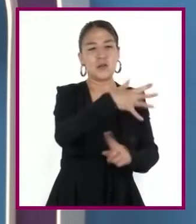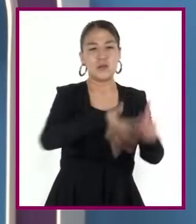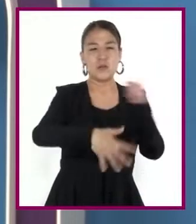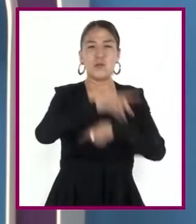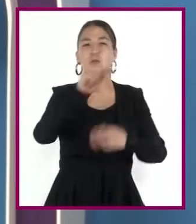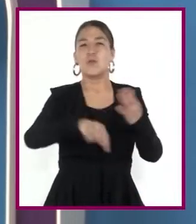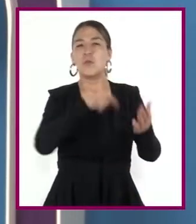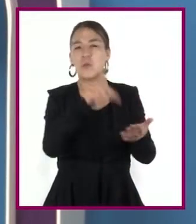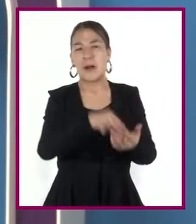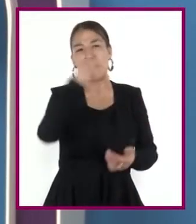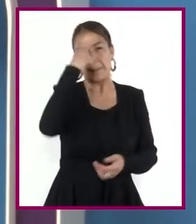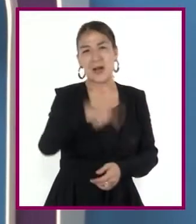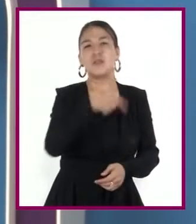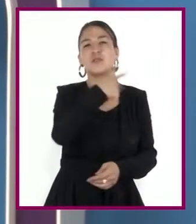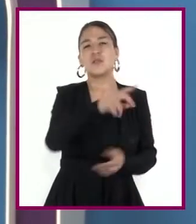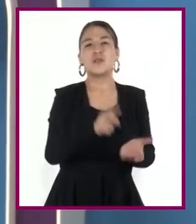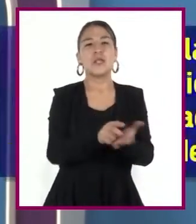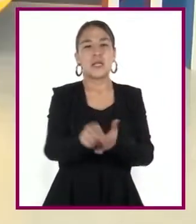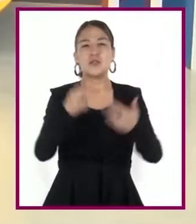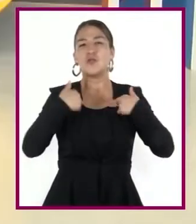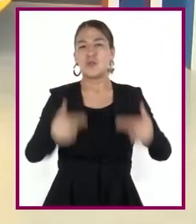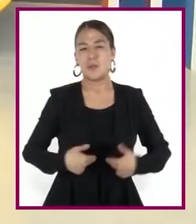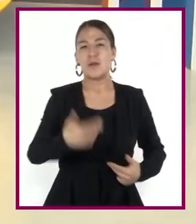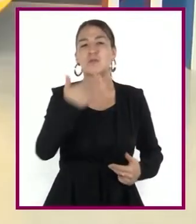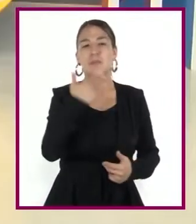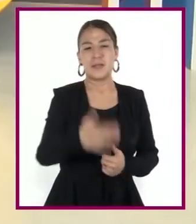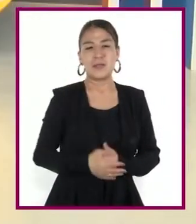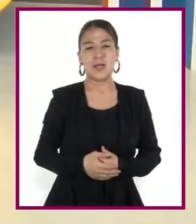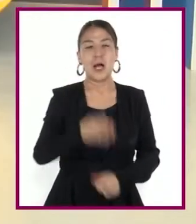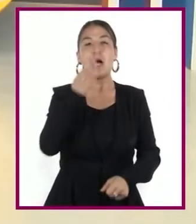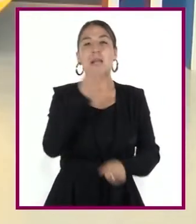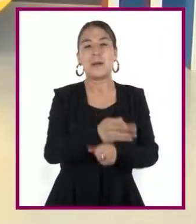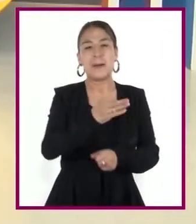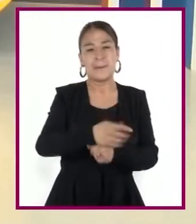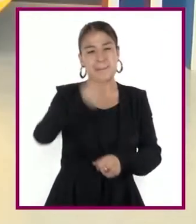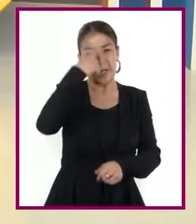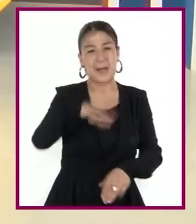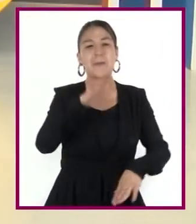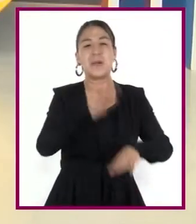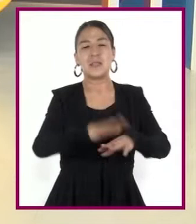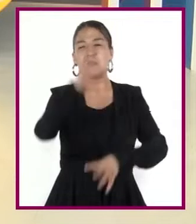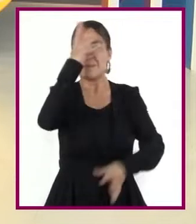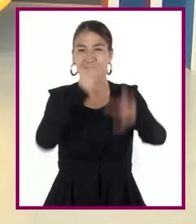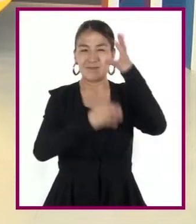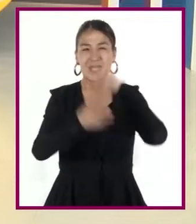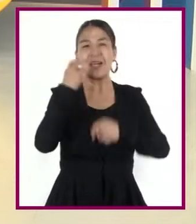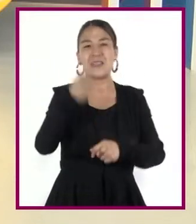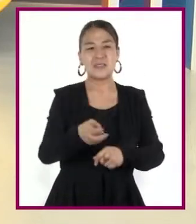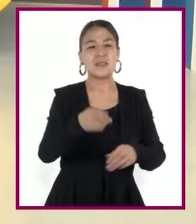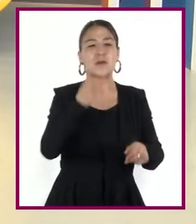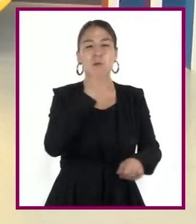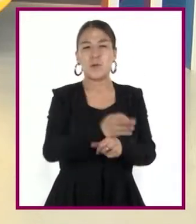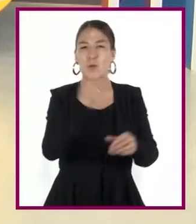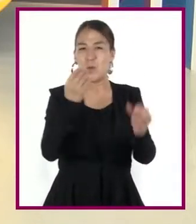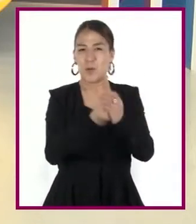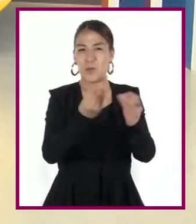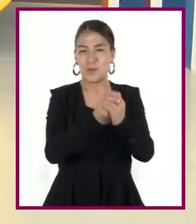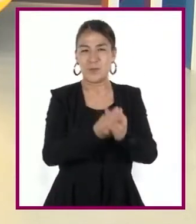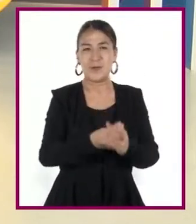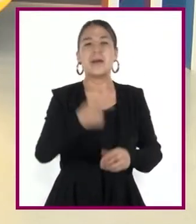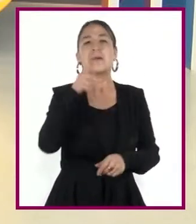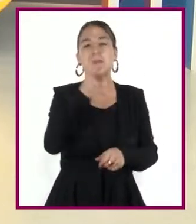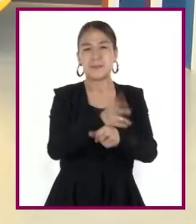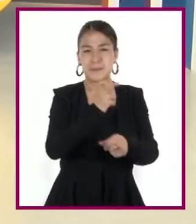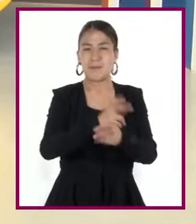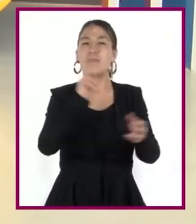y hacer vigentes los derechos humanos. Al respecto, y para reforzar los aprendizajes vertidos en esta sesión, les